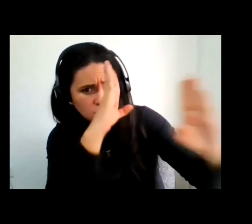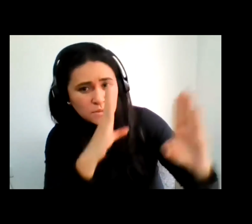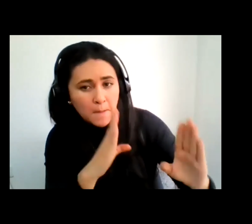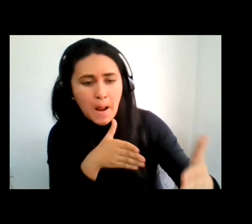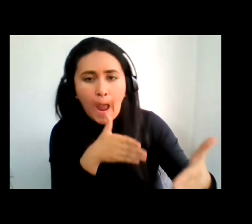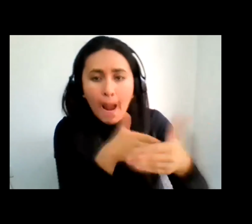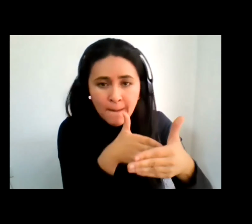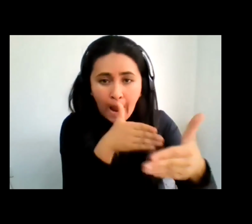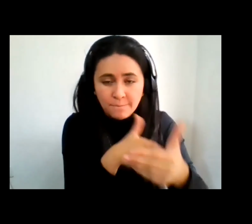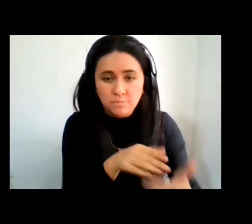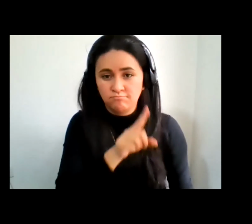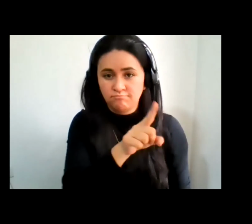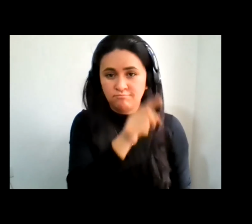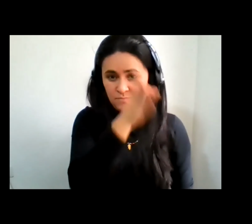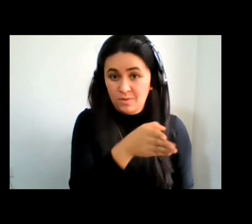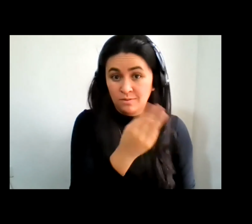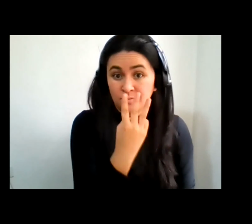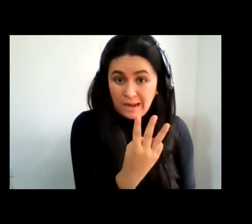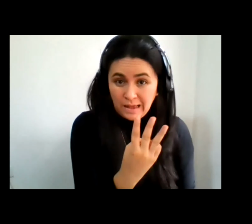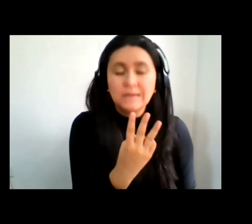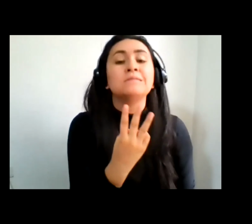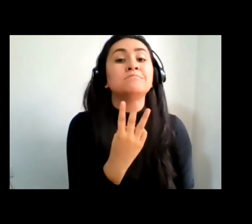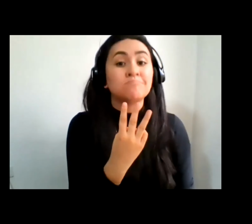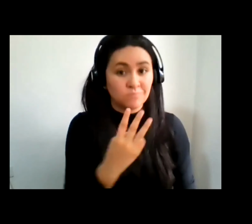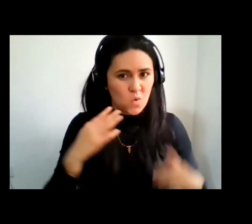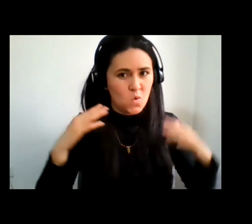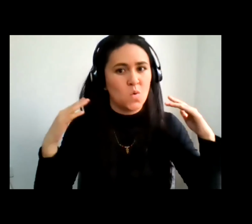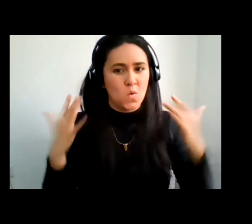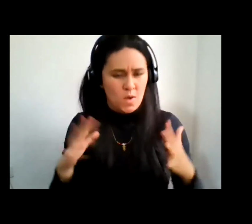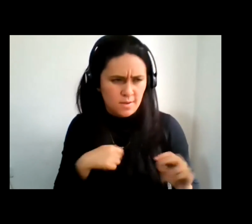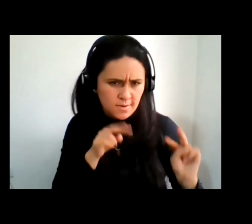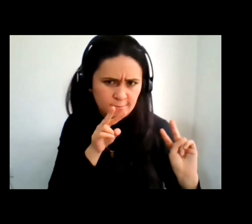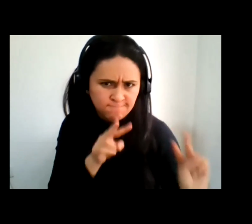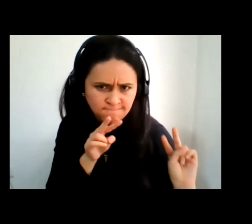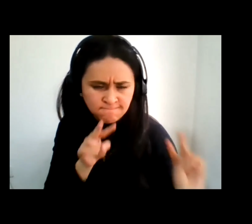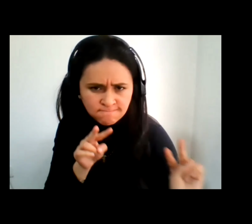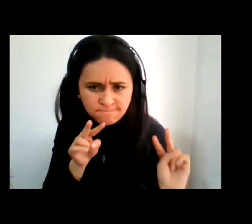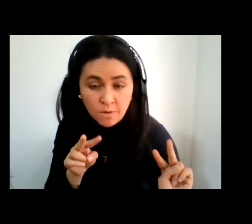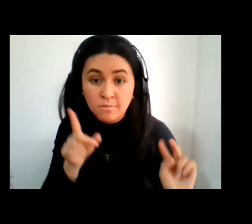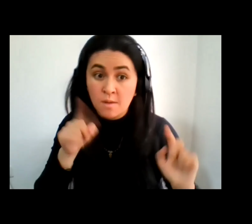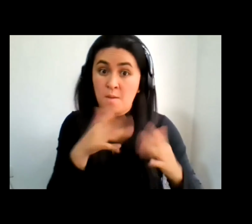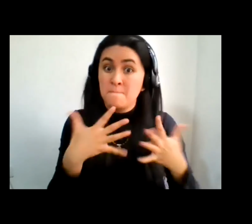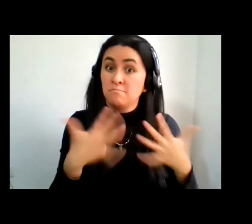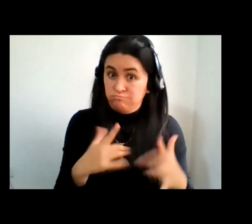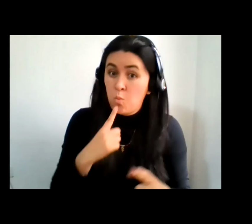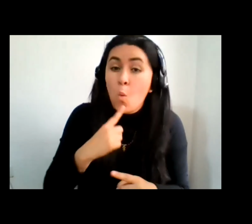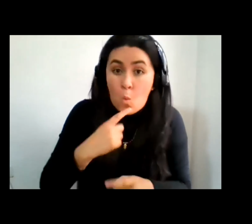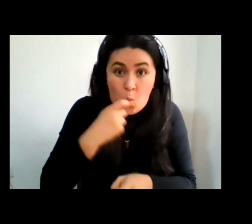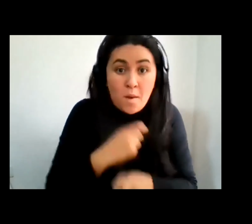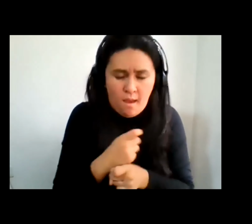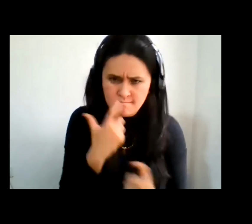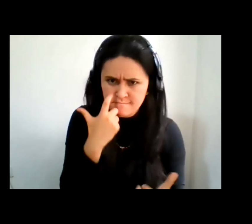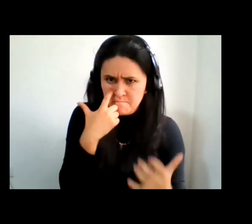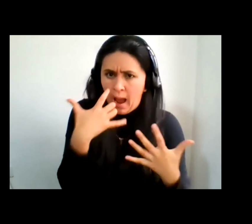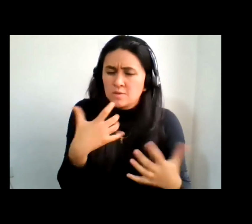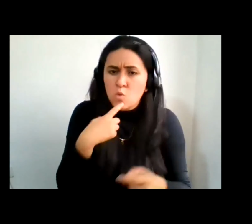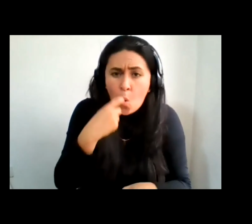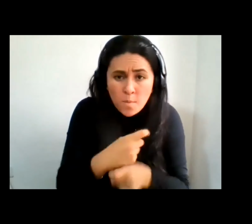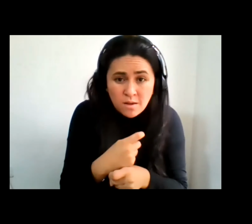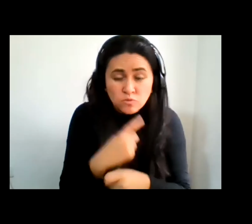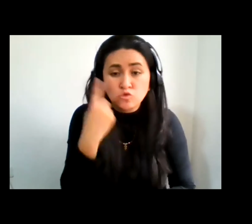muy estructural que al mismo tiempo tiene un peso mucho más significativo, no solo en los